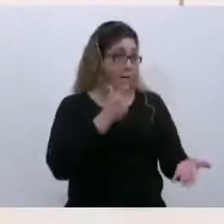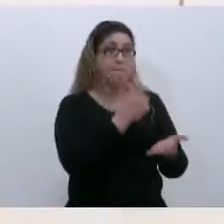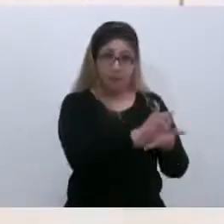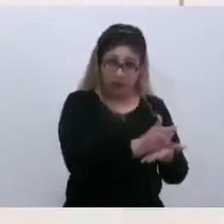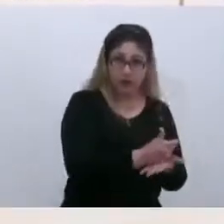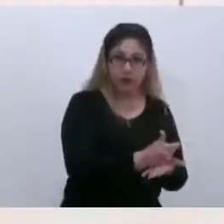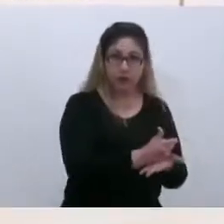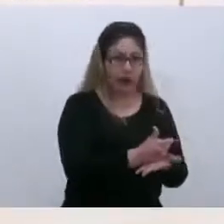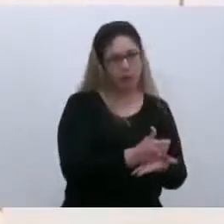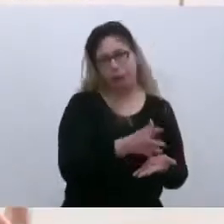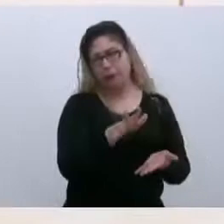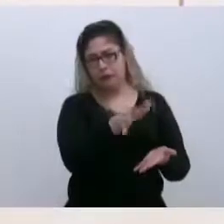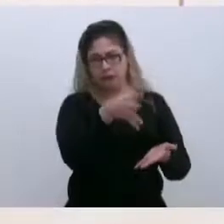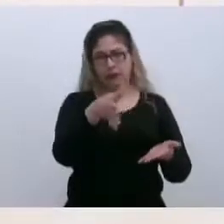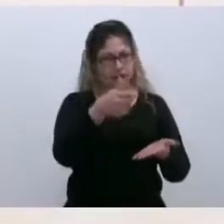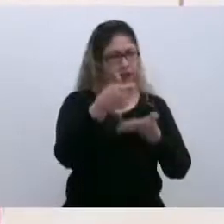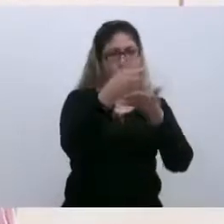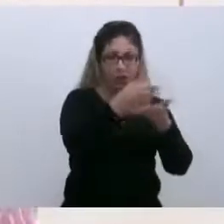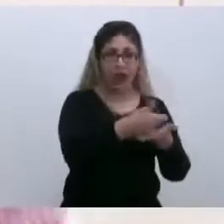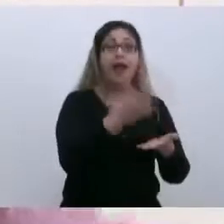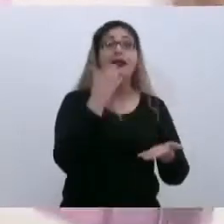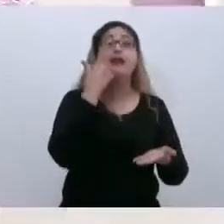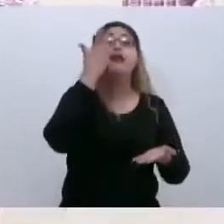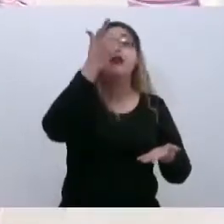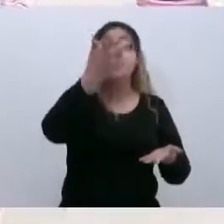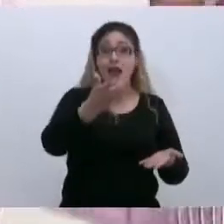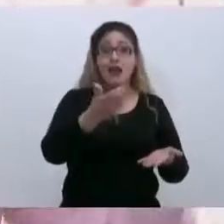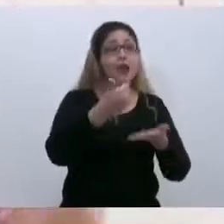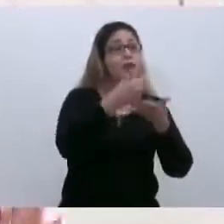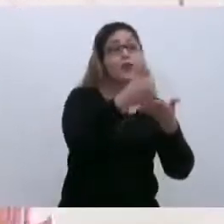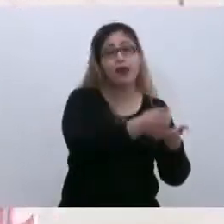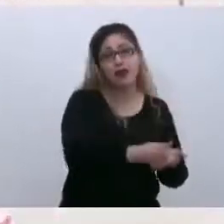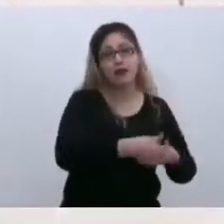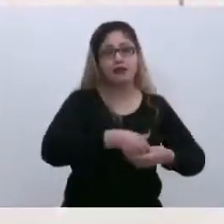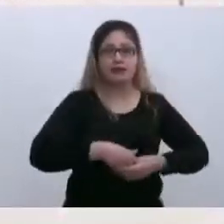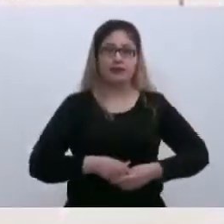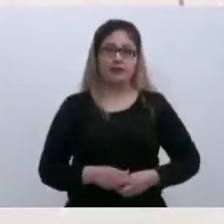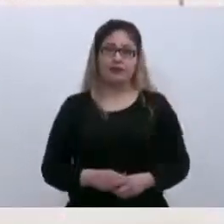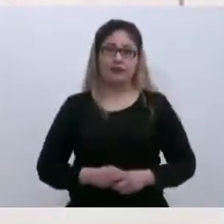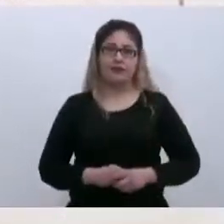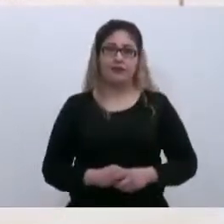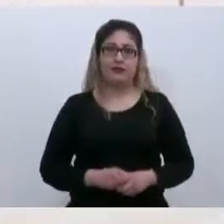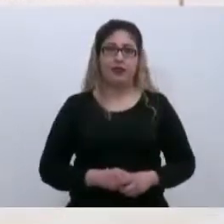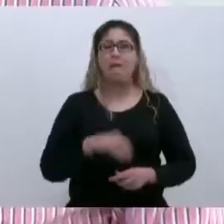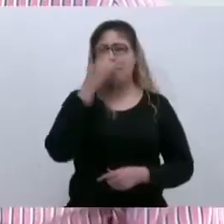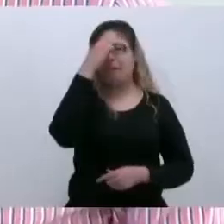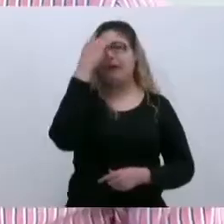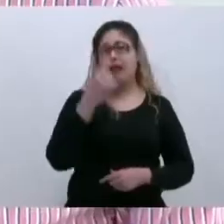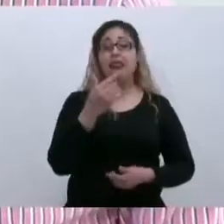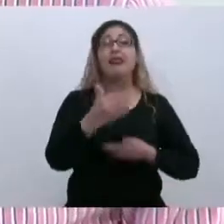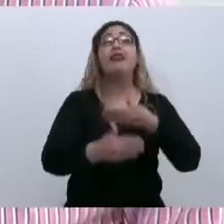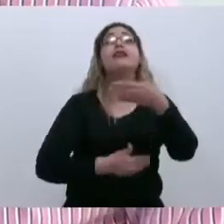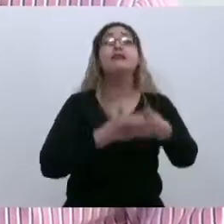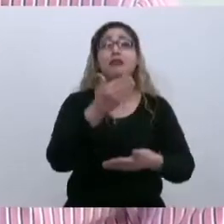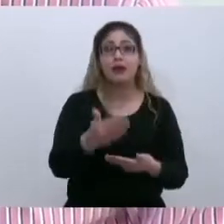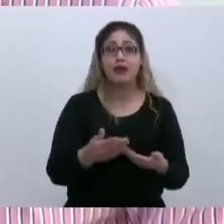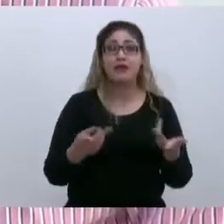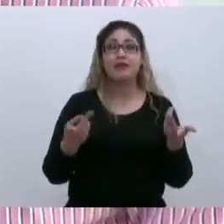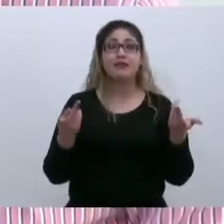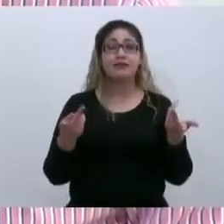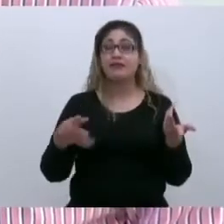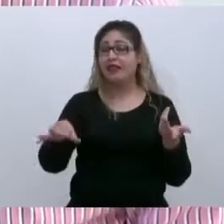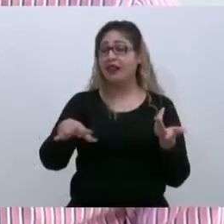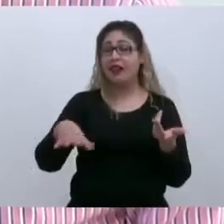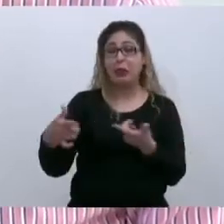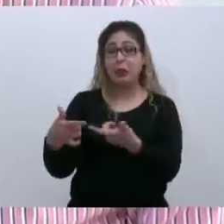jóvenes para que no los enganchen y se los lleven las bandas de la